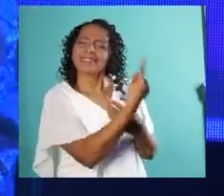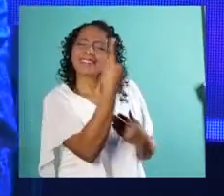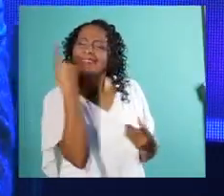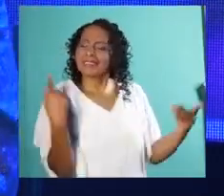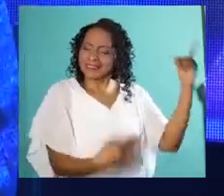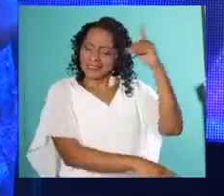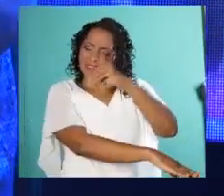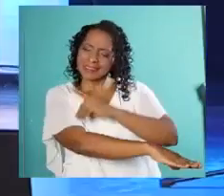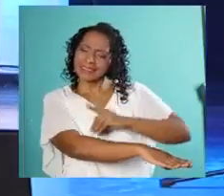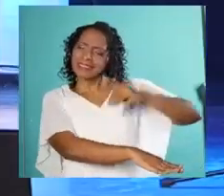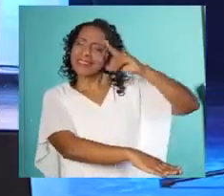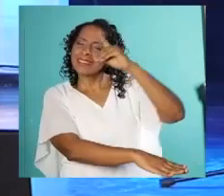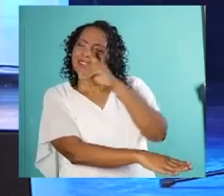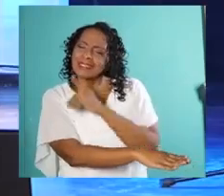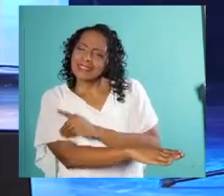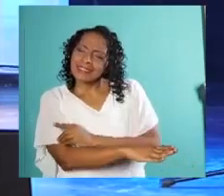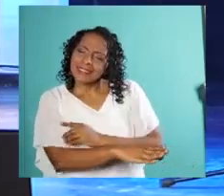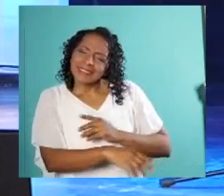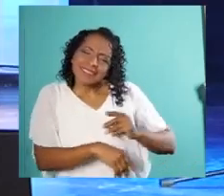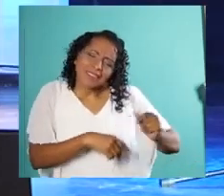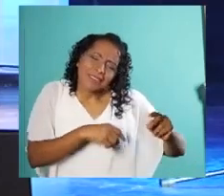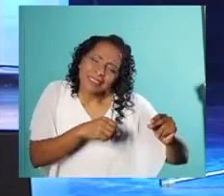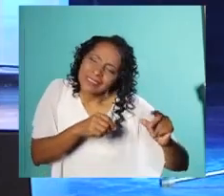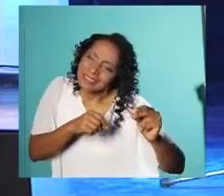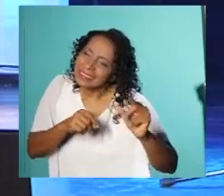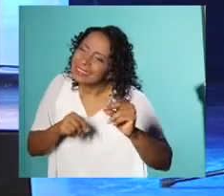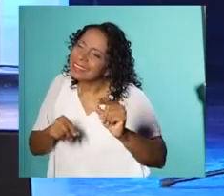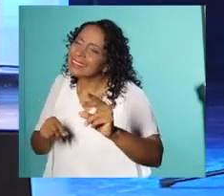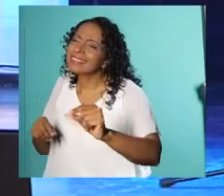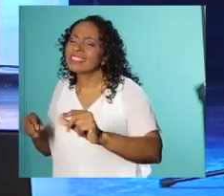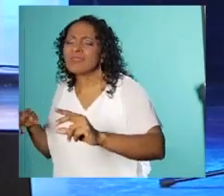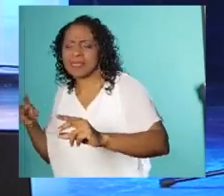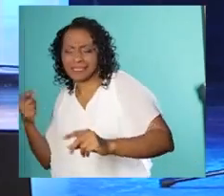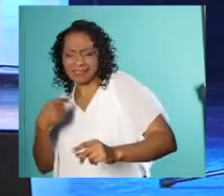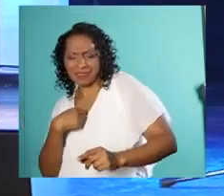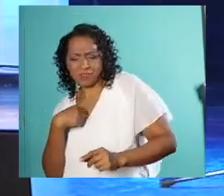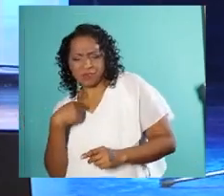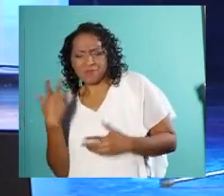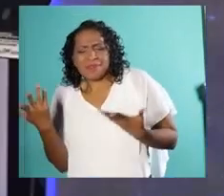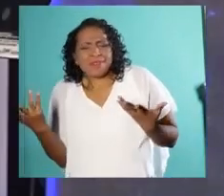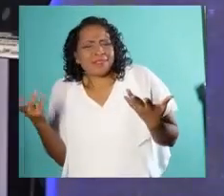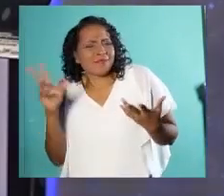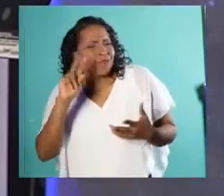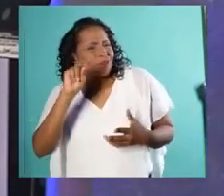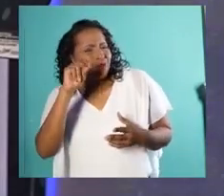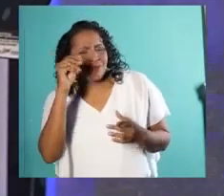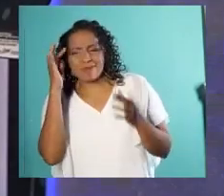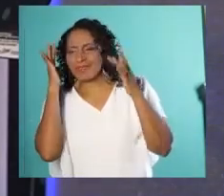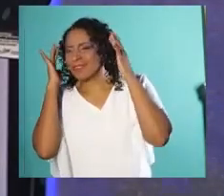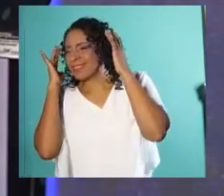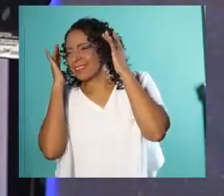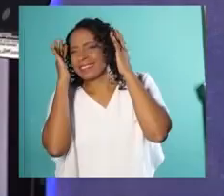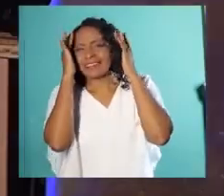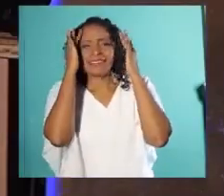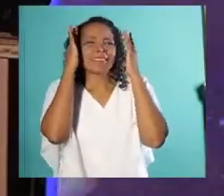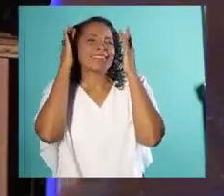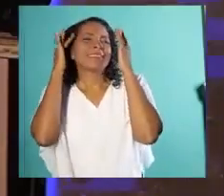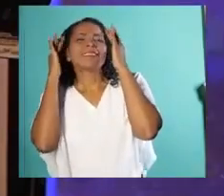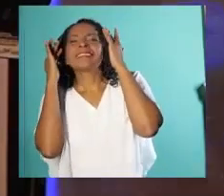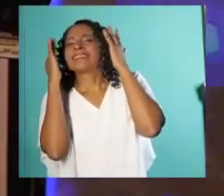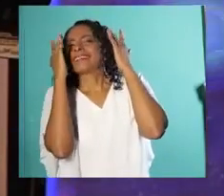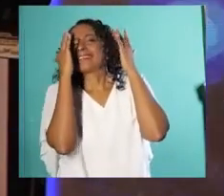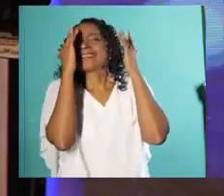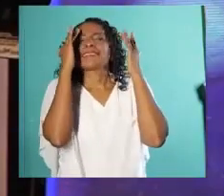su afán. ¿Para qué me voy a preocupar? Tengo un agua que quita